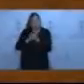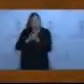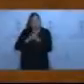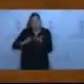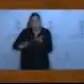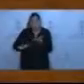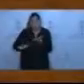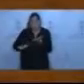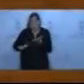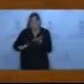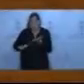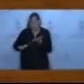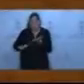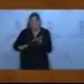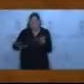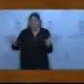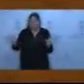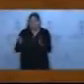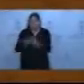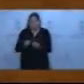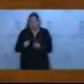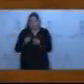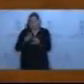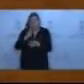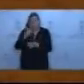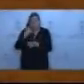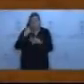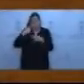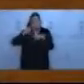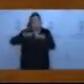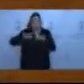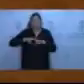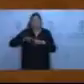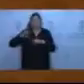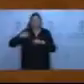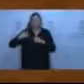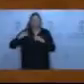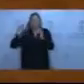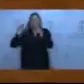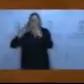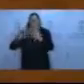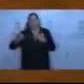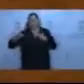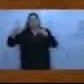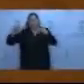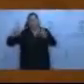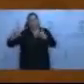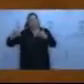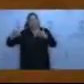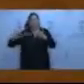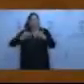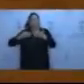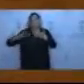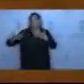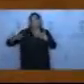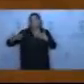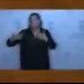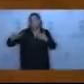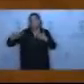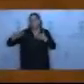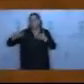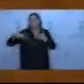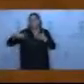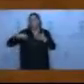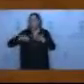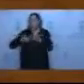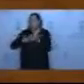claramente, definitivo de la sindicatura. Y lo que le he leído son párrafos literales del informe definitivo de la sindicatura.